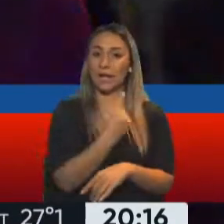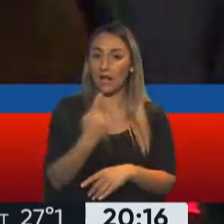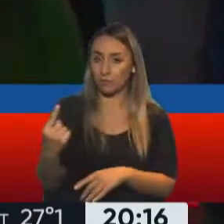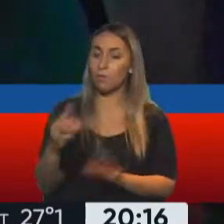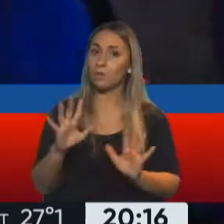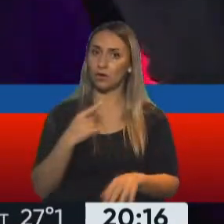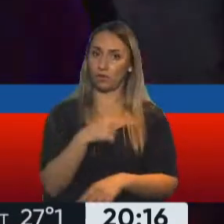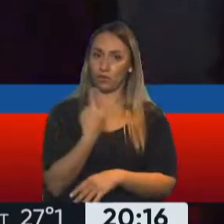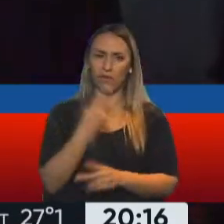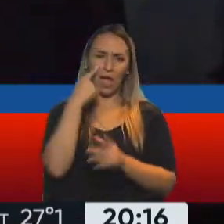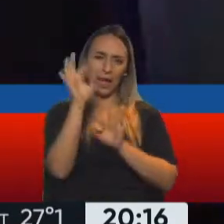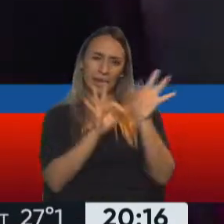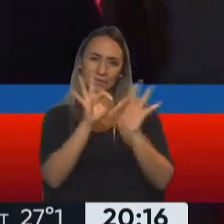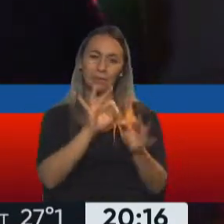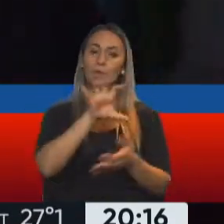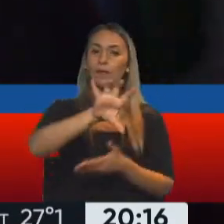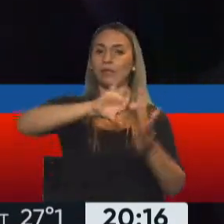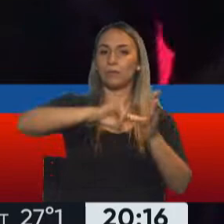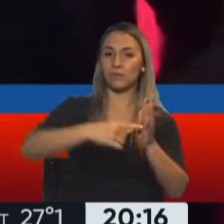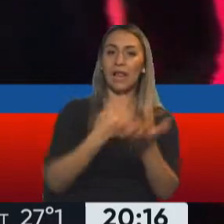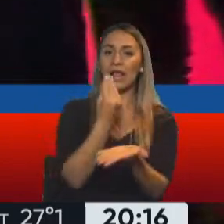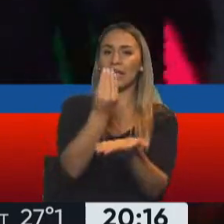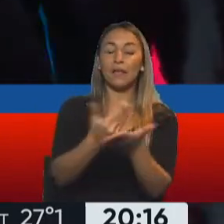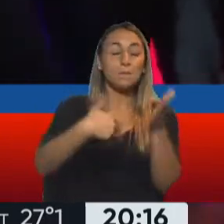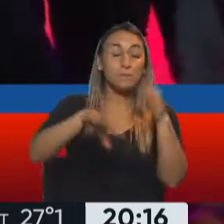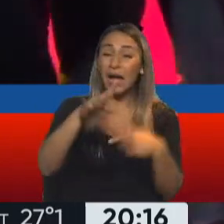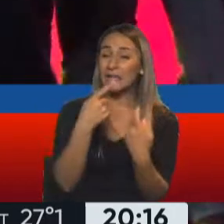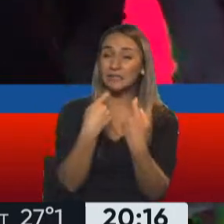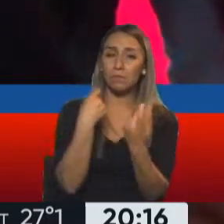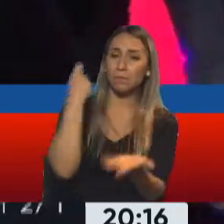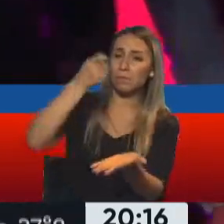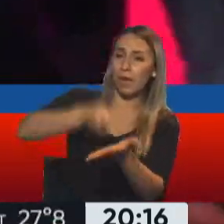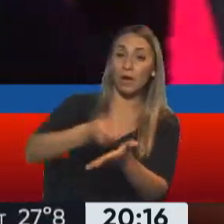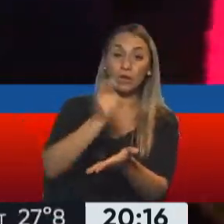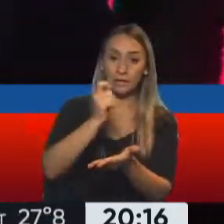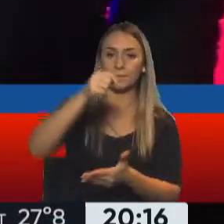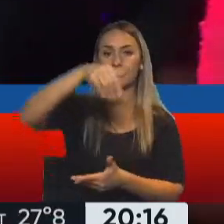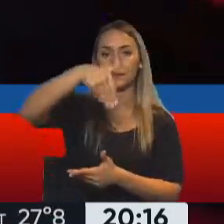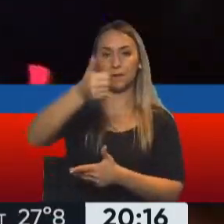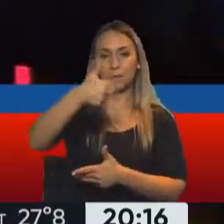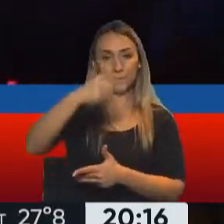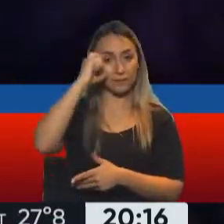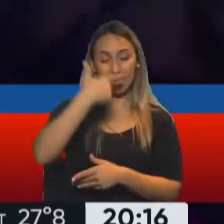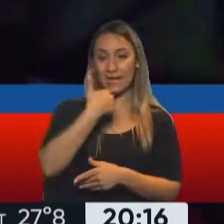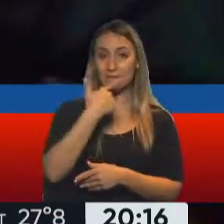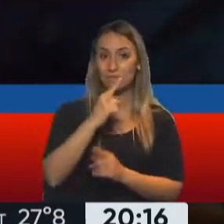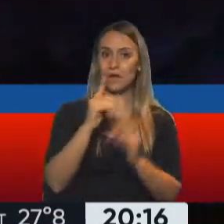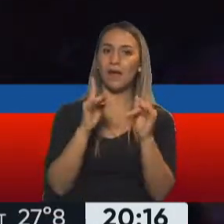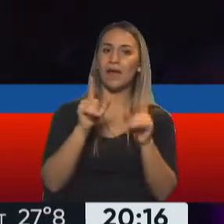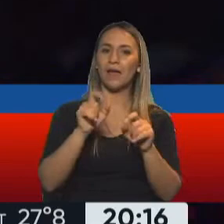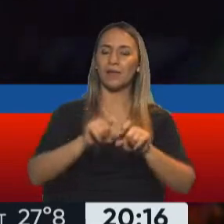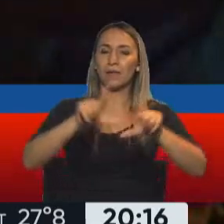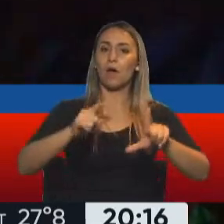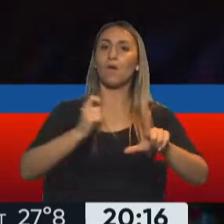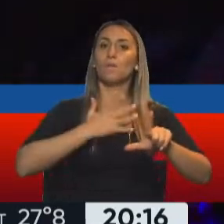analizar provincia buenos aires el candidato que más ha gastado en redes sociales ha sido facundo manes a través de su cuenta no su cuenta